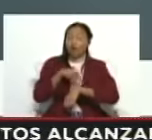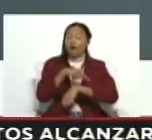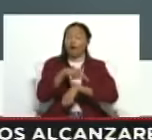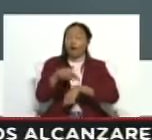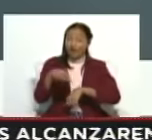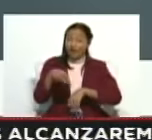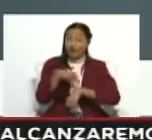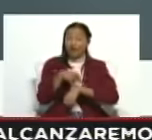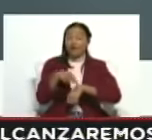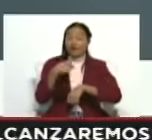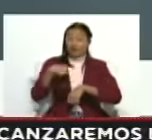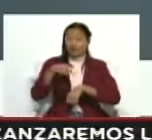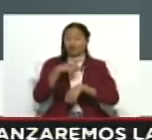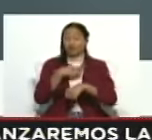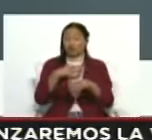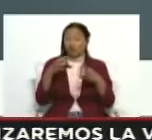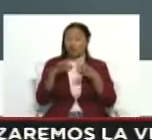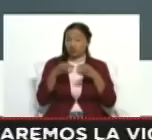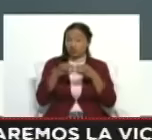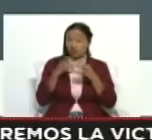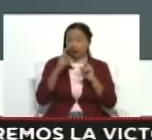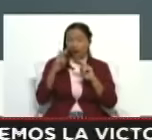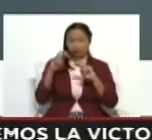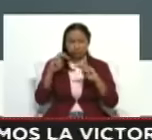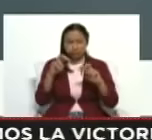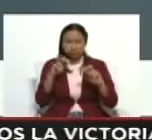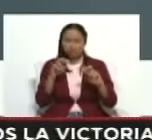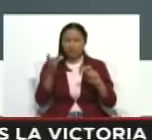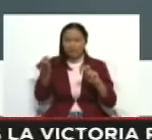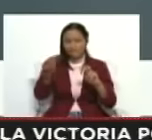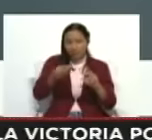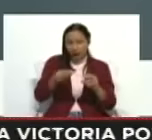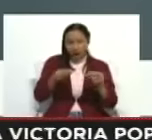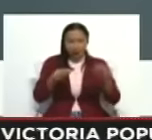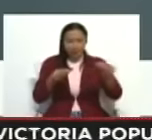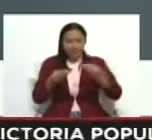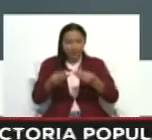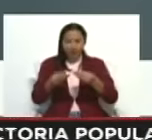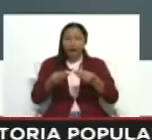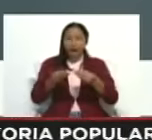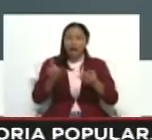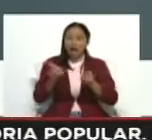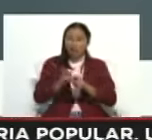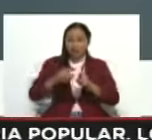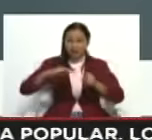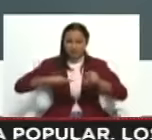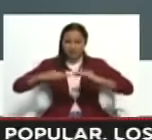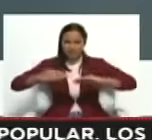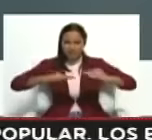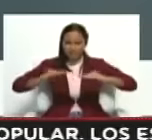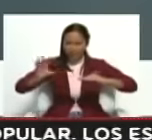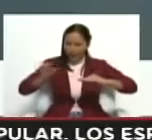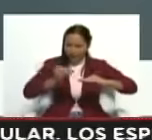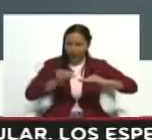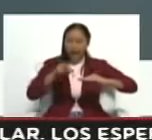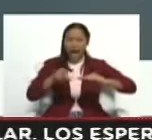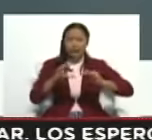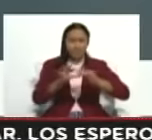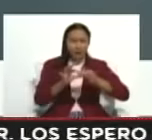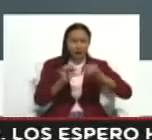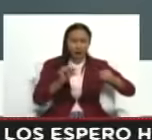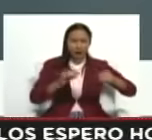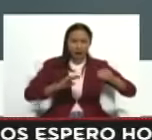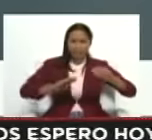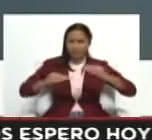hemos podido extraer y unir para enlazar la evidencia más brutal de la